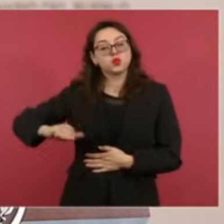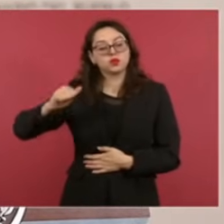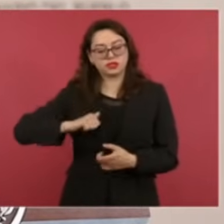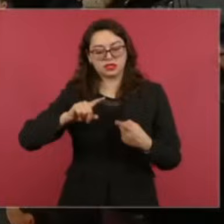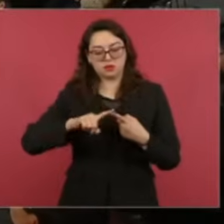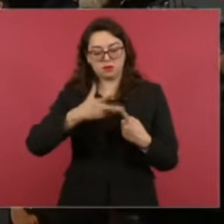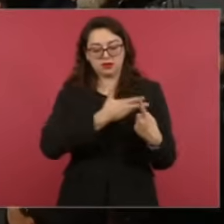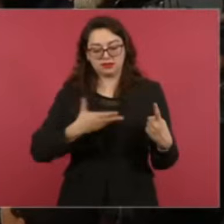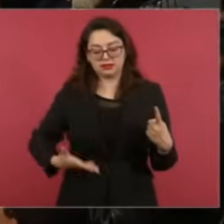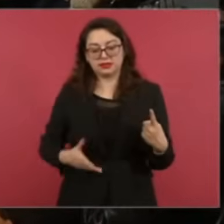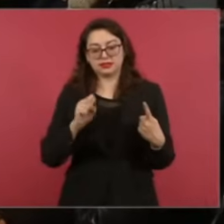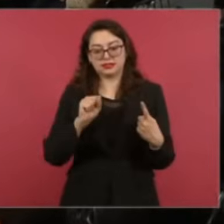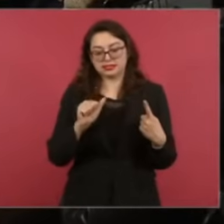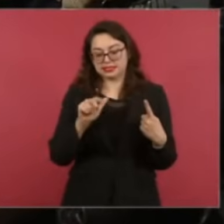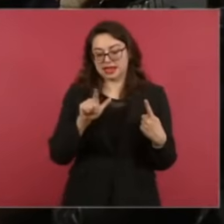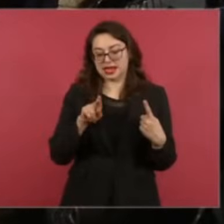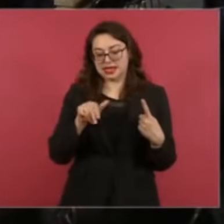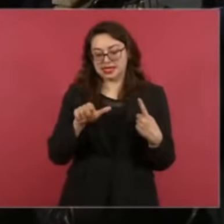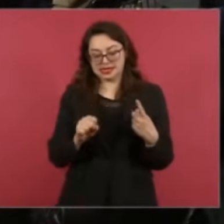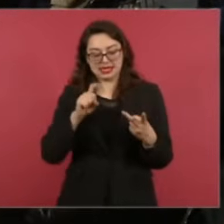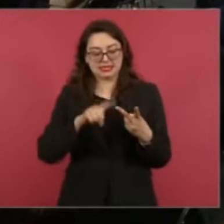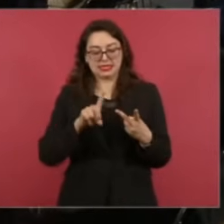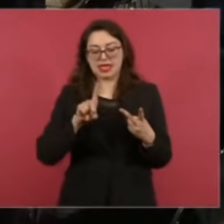con Diego Fernández de Ceballos.